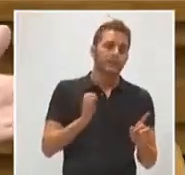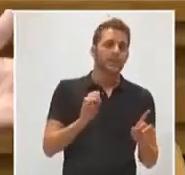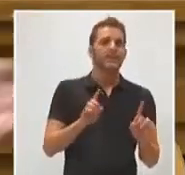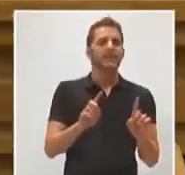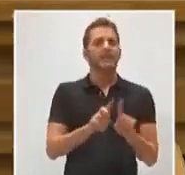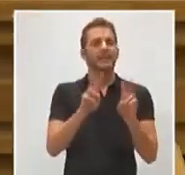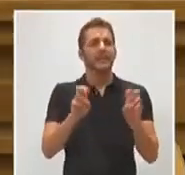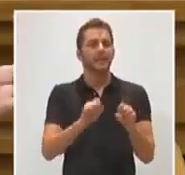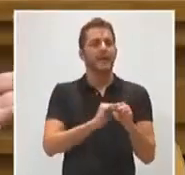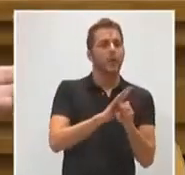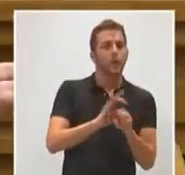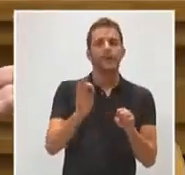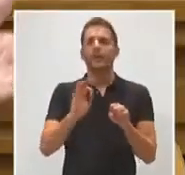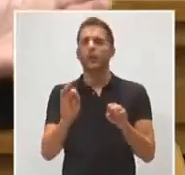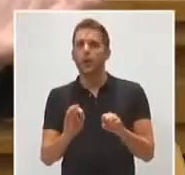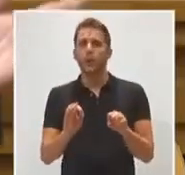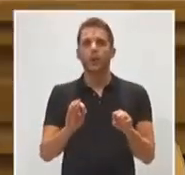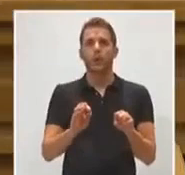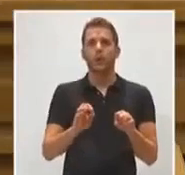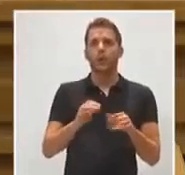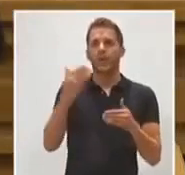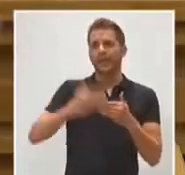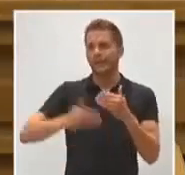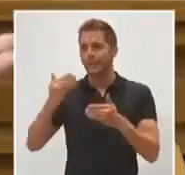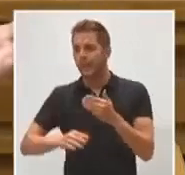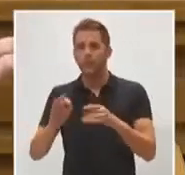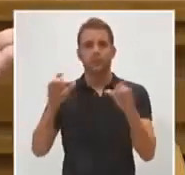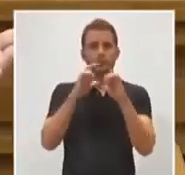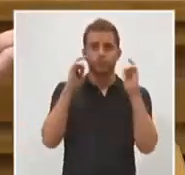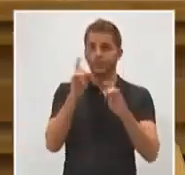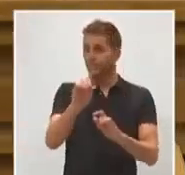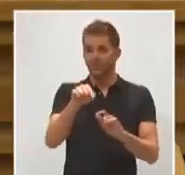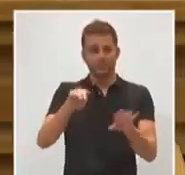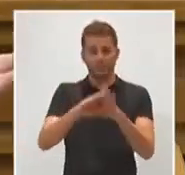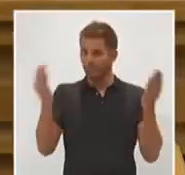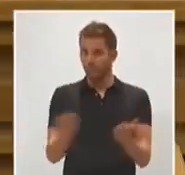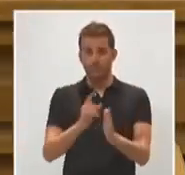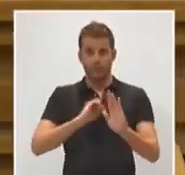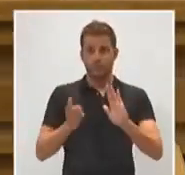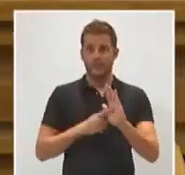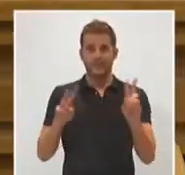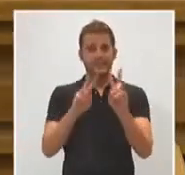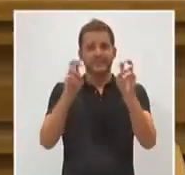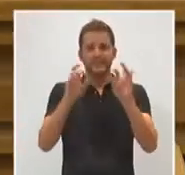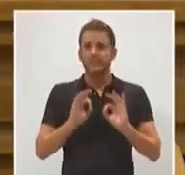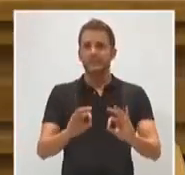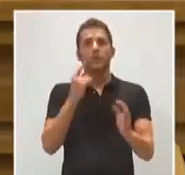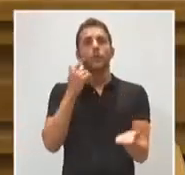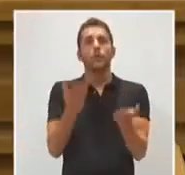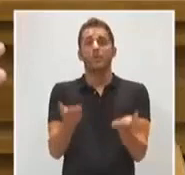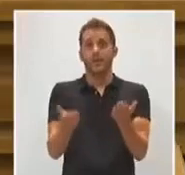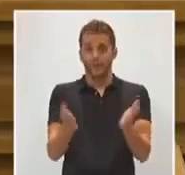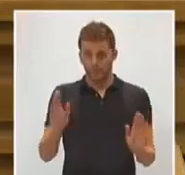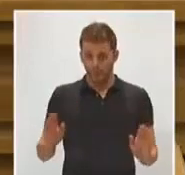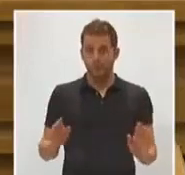limitaciones o porque no se lleve mascarilla por favor eso pasa en el mundo entero estamos hablando en términos relativos en términos comparativos es